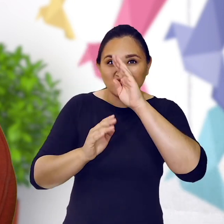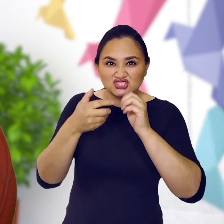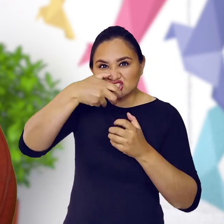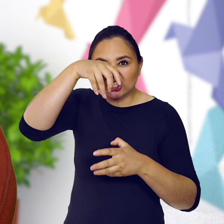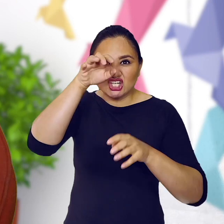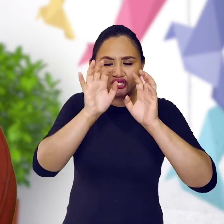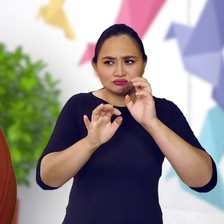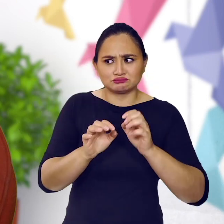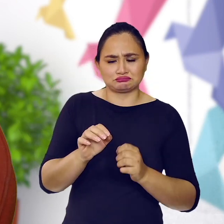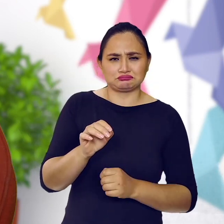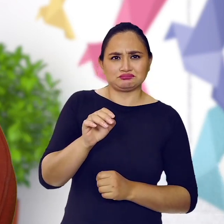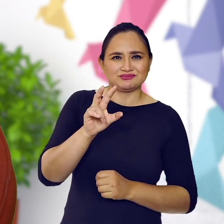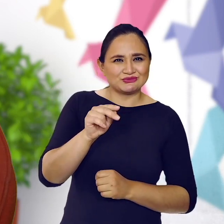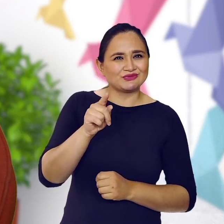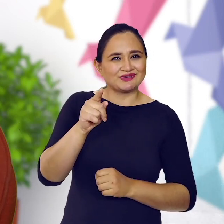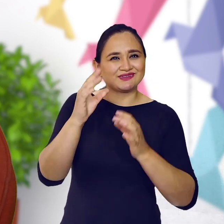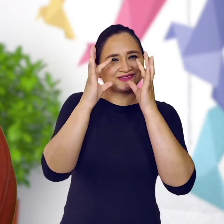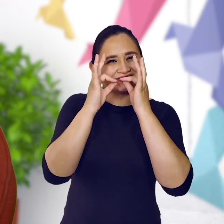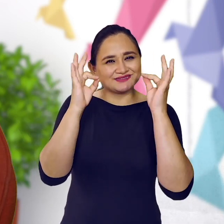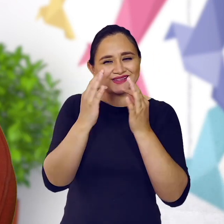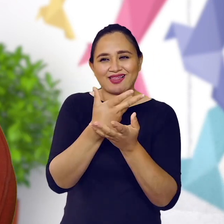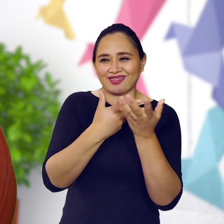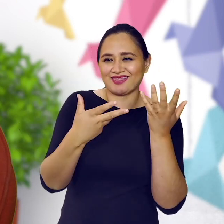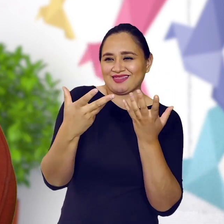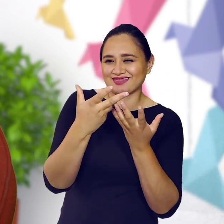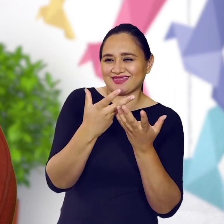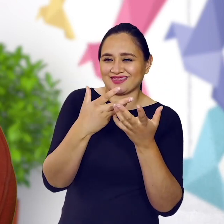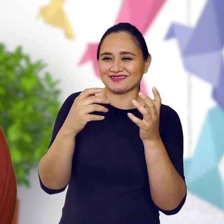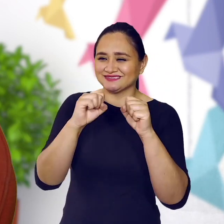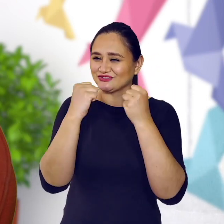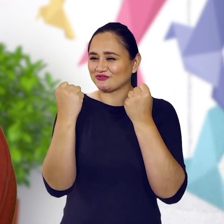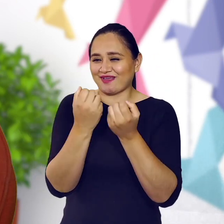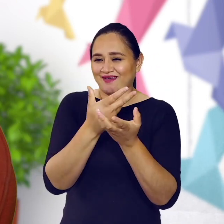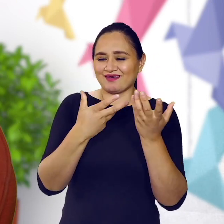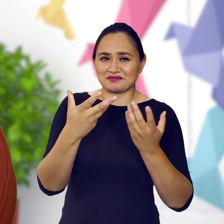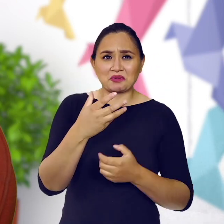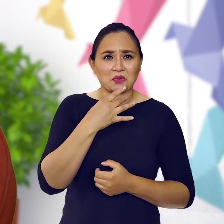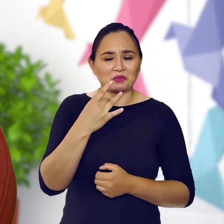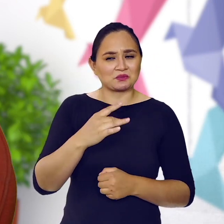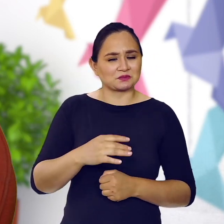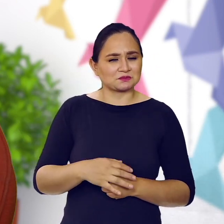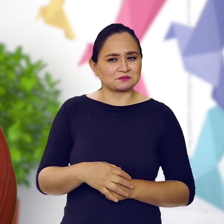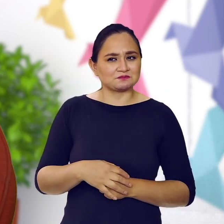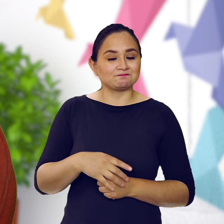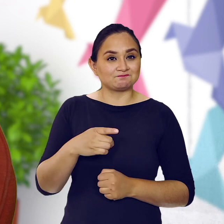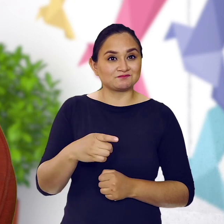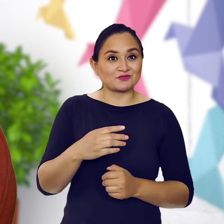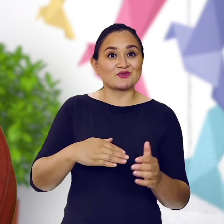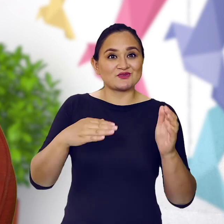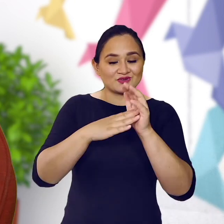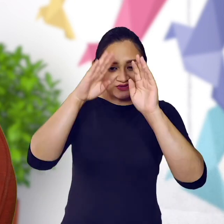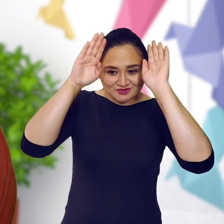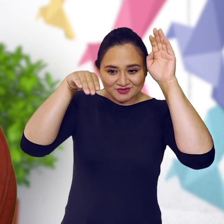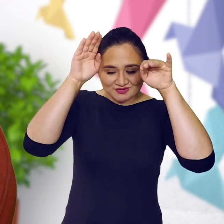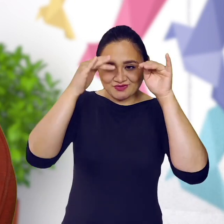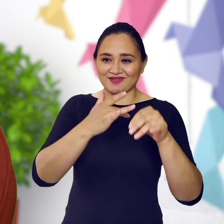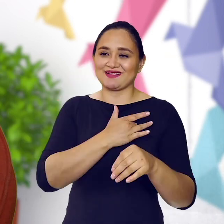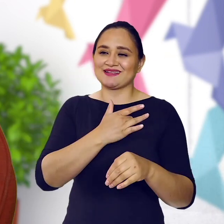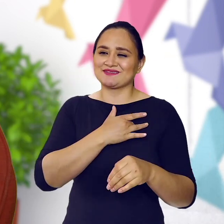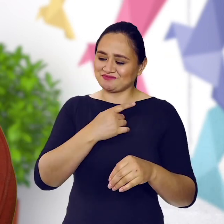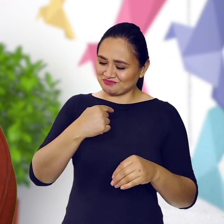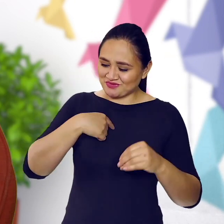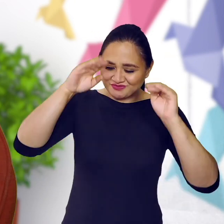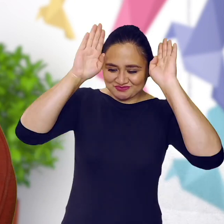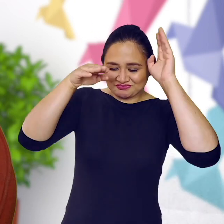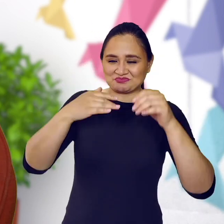ninguna huraña, todo lo contrario, era la más sociable de sus compañeros. Entonces Bruno volvió a sentirse orgulloso de ser un